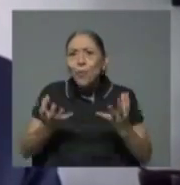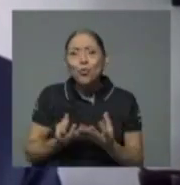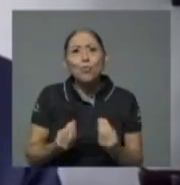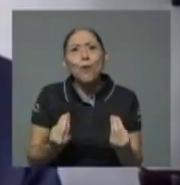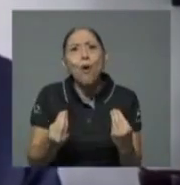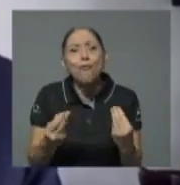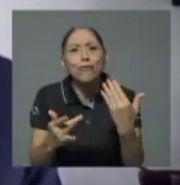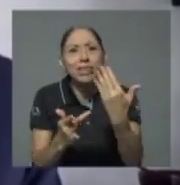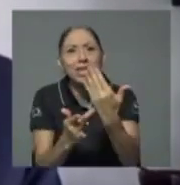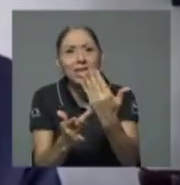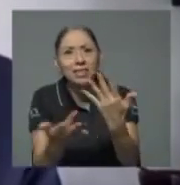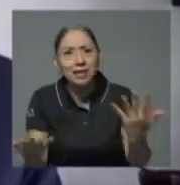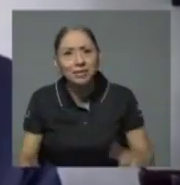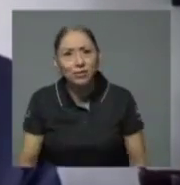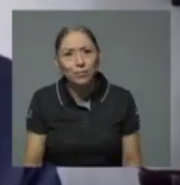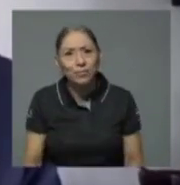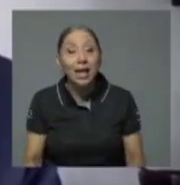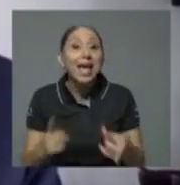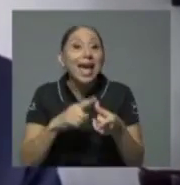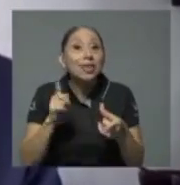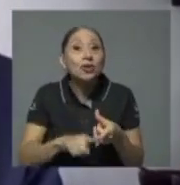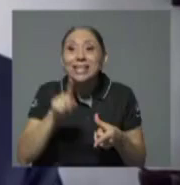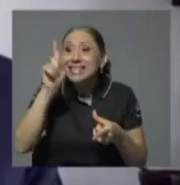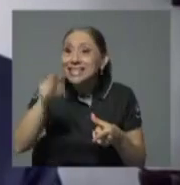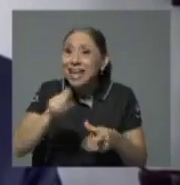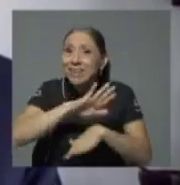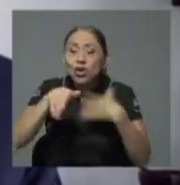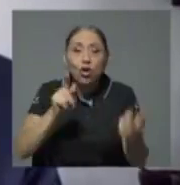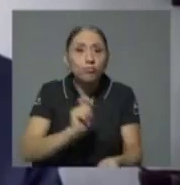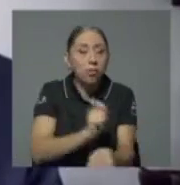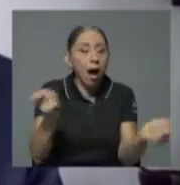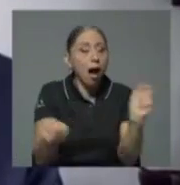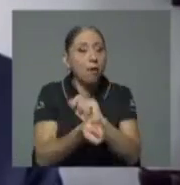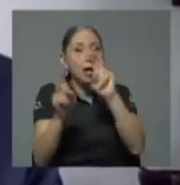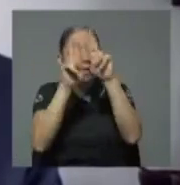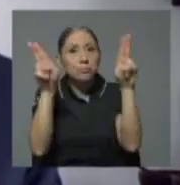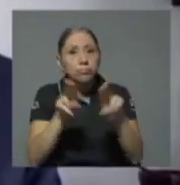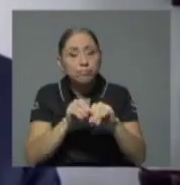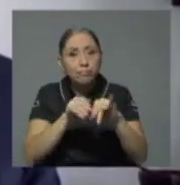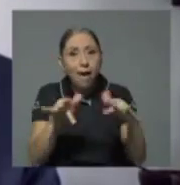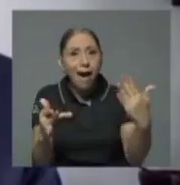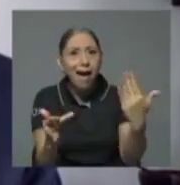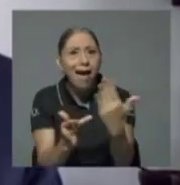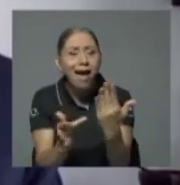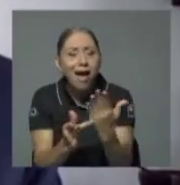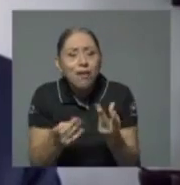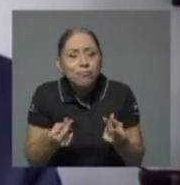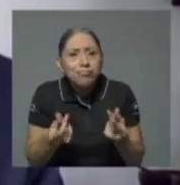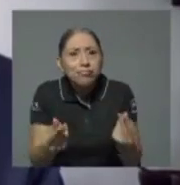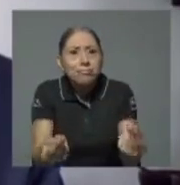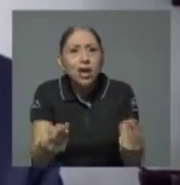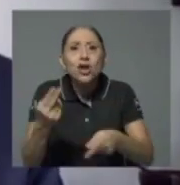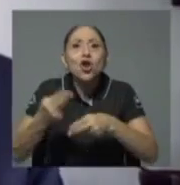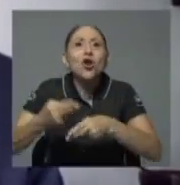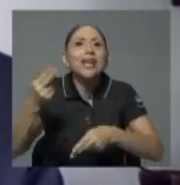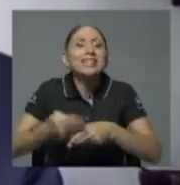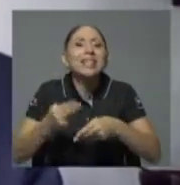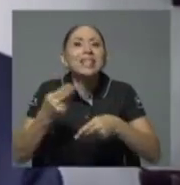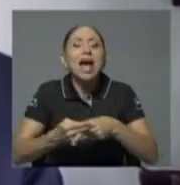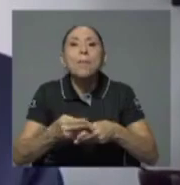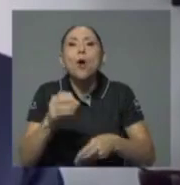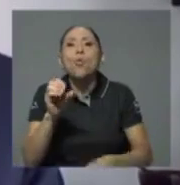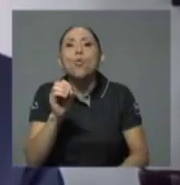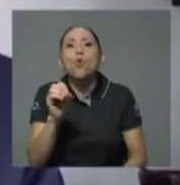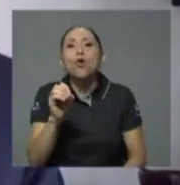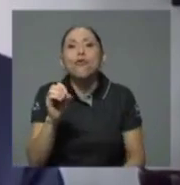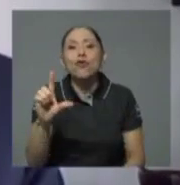de digitalización. Pues hay que digitalizar, hay que automatizar, hay que hacer técnicamente lo que se llama un workflow. Y por